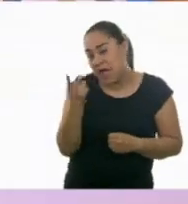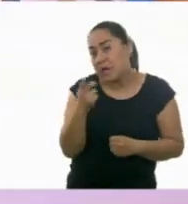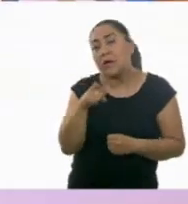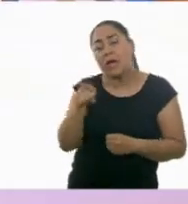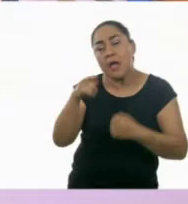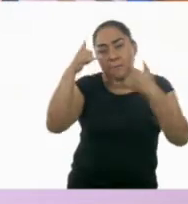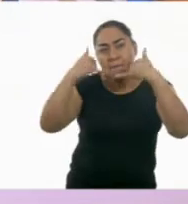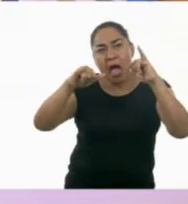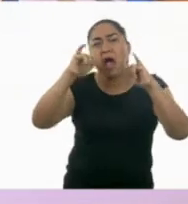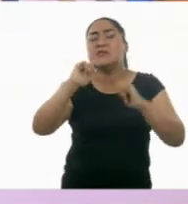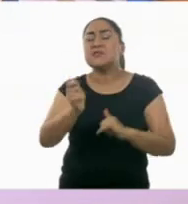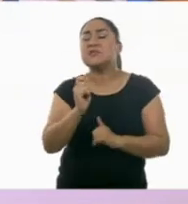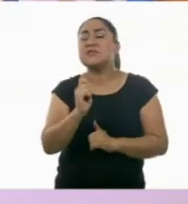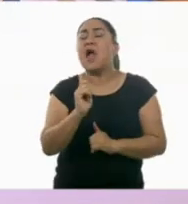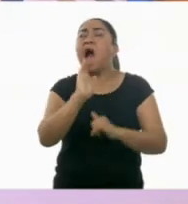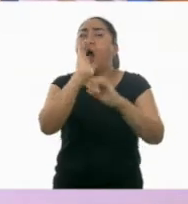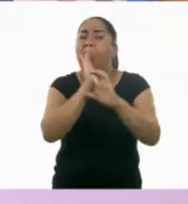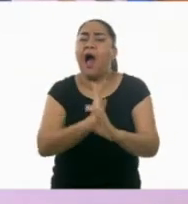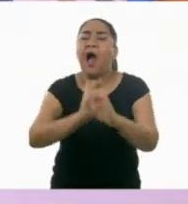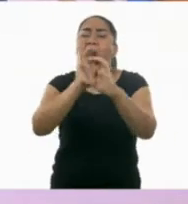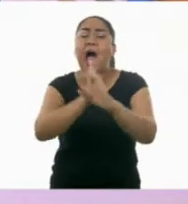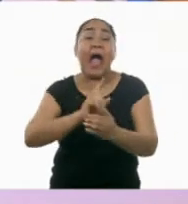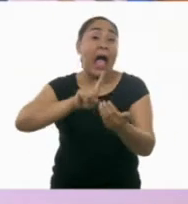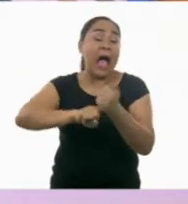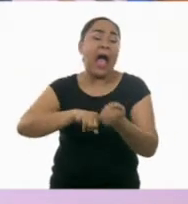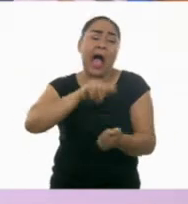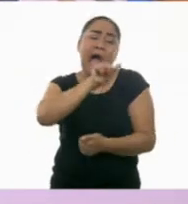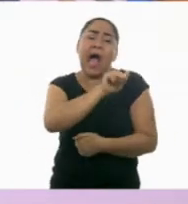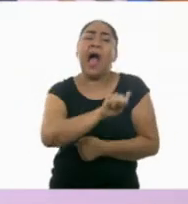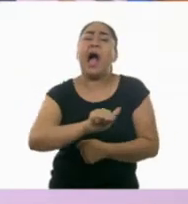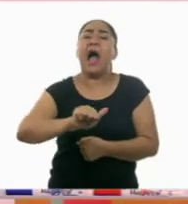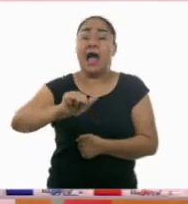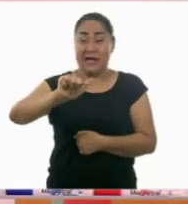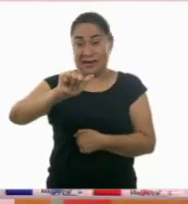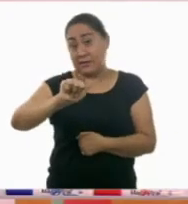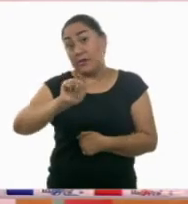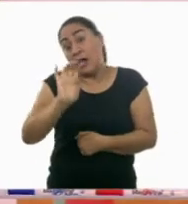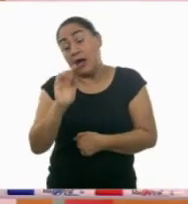A, ¿verdad? Uh-huh. Bueno, porque era una vaca